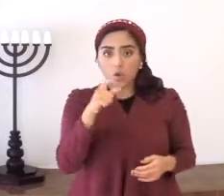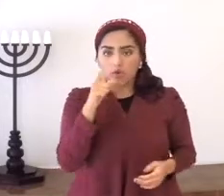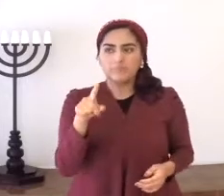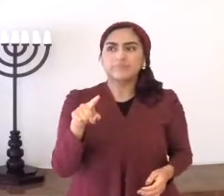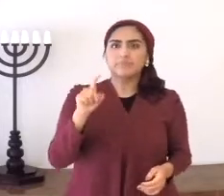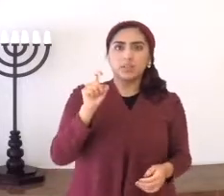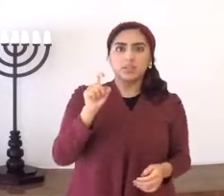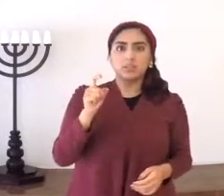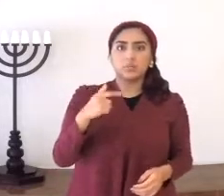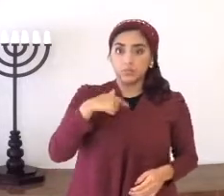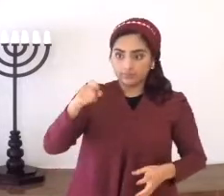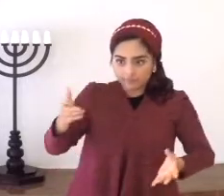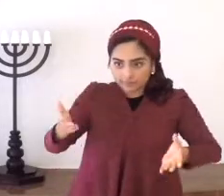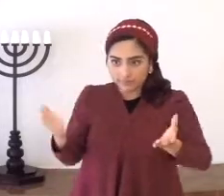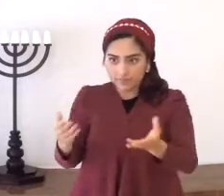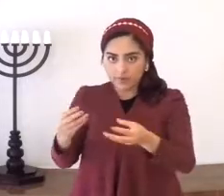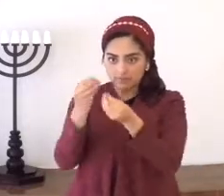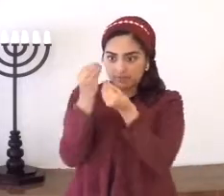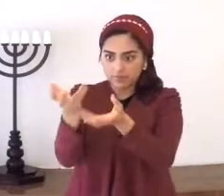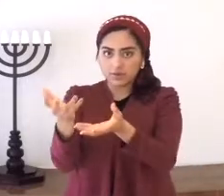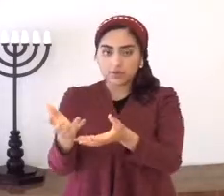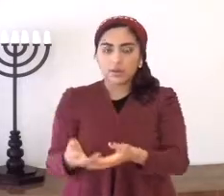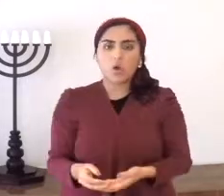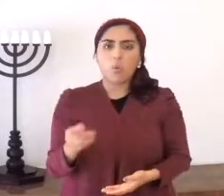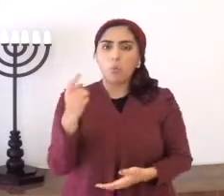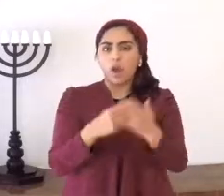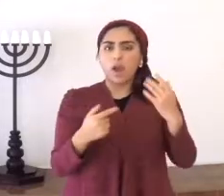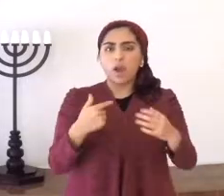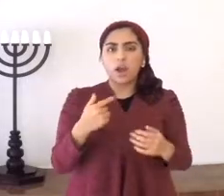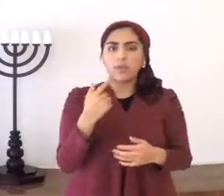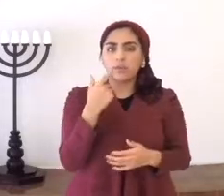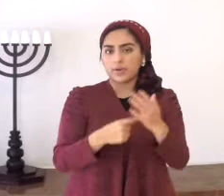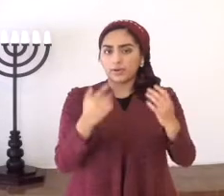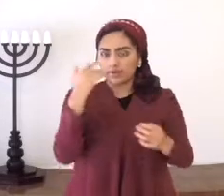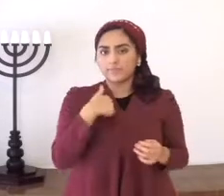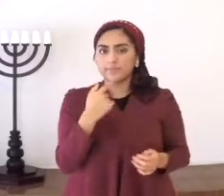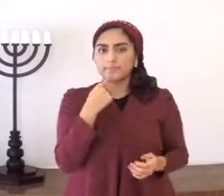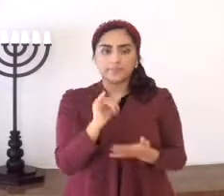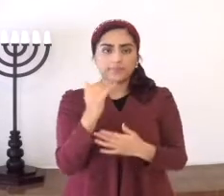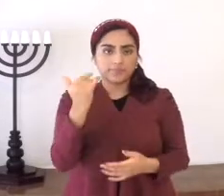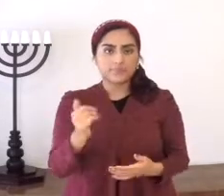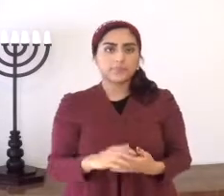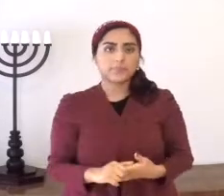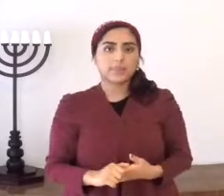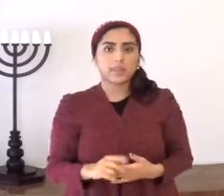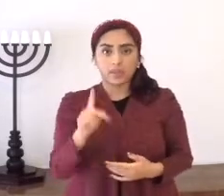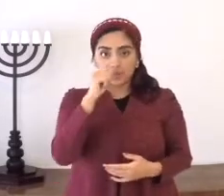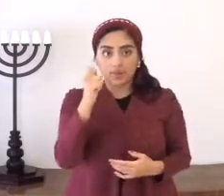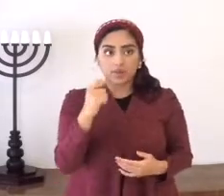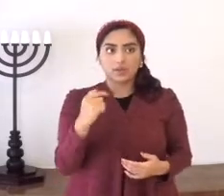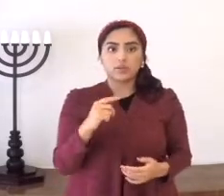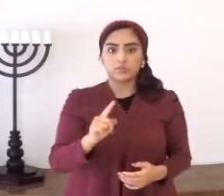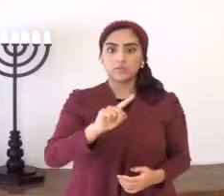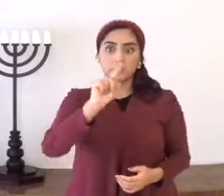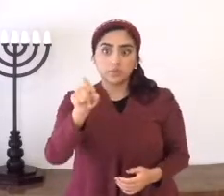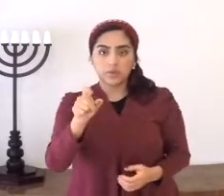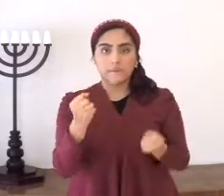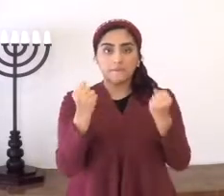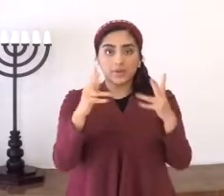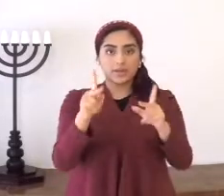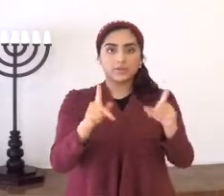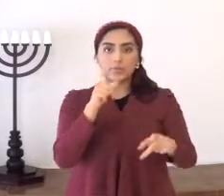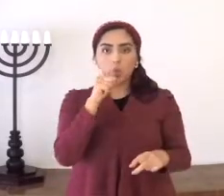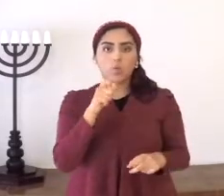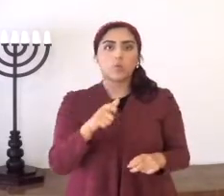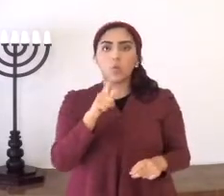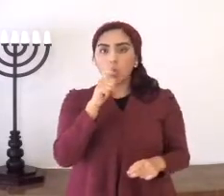dice: a algunos que dudan, convencedlos. Ahora, ¿por qué menciono esto? Porque se hace la